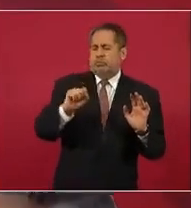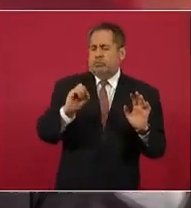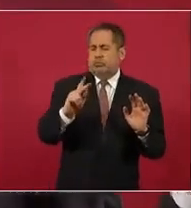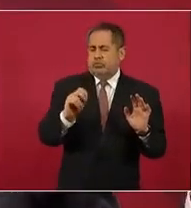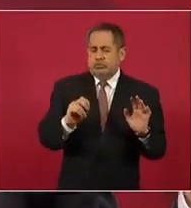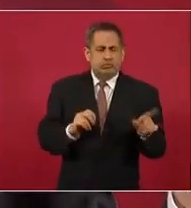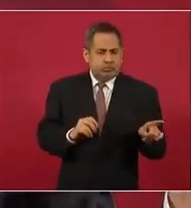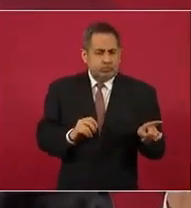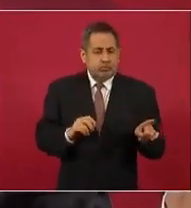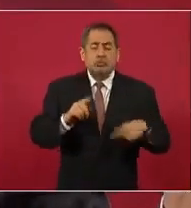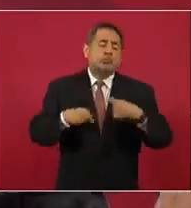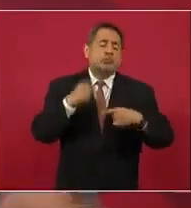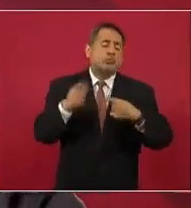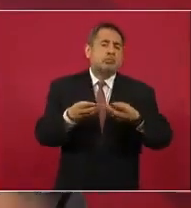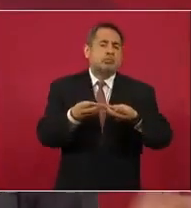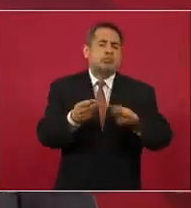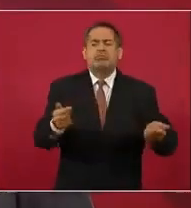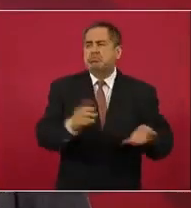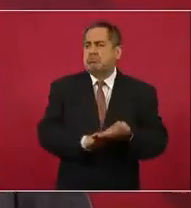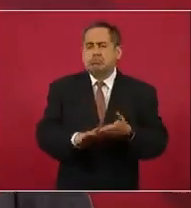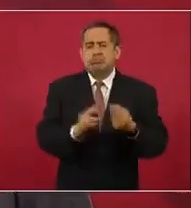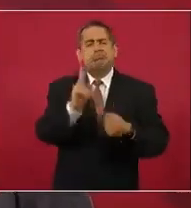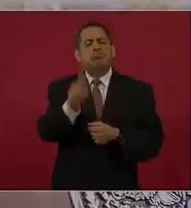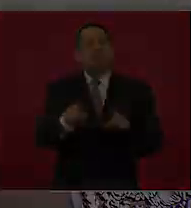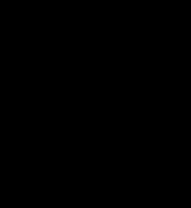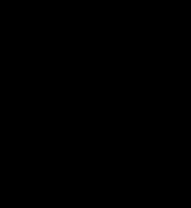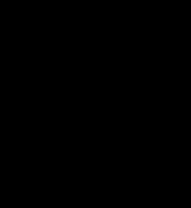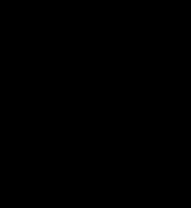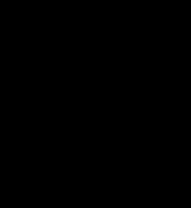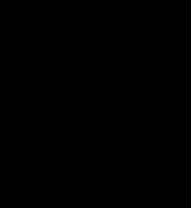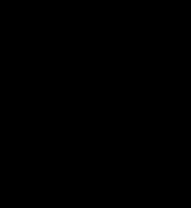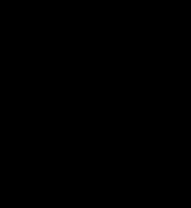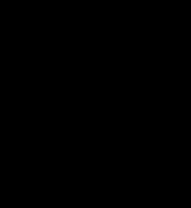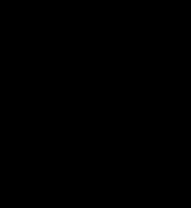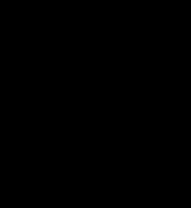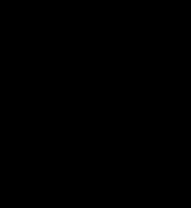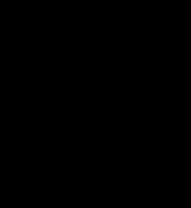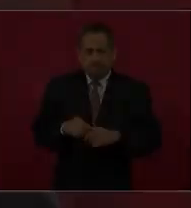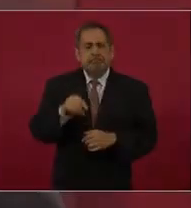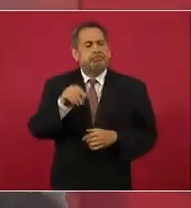hasta que prácticamente desapareció. Es como los bancos públicos.